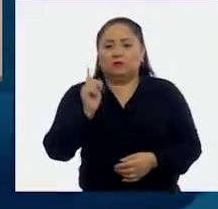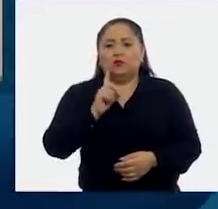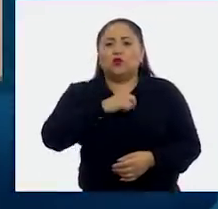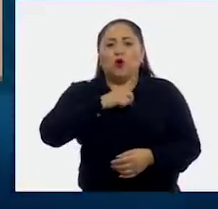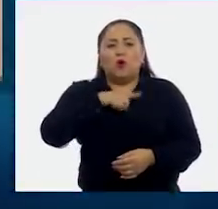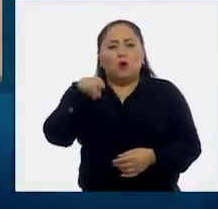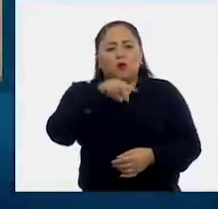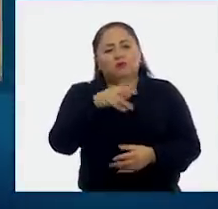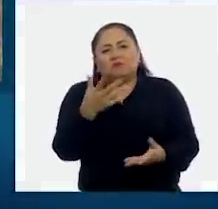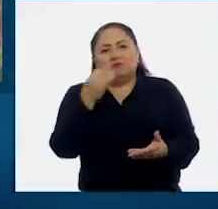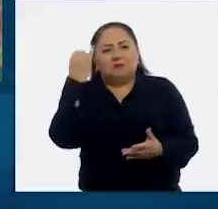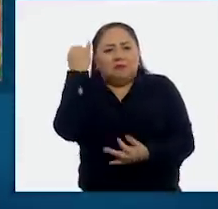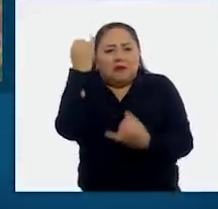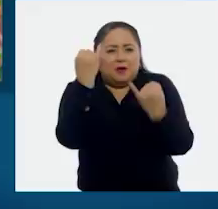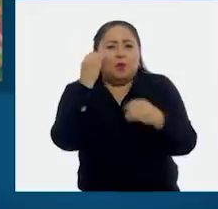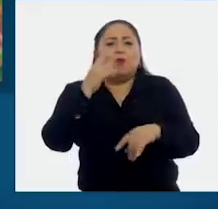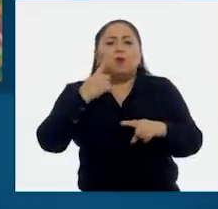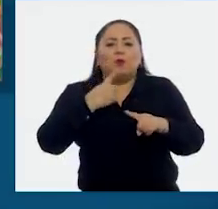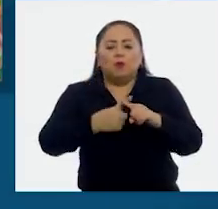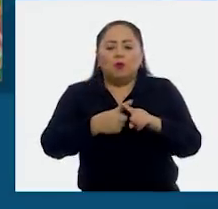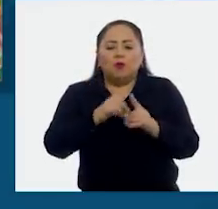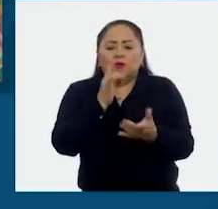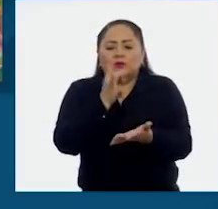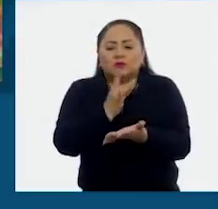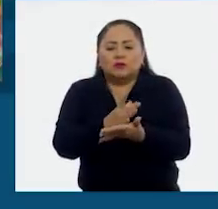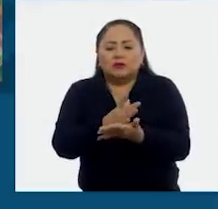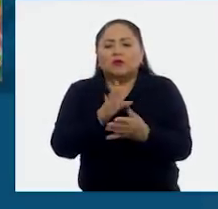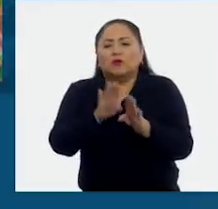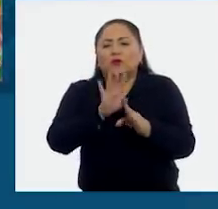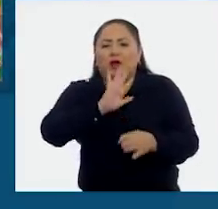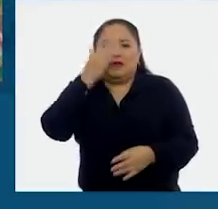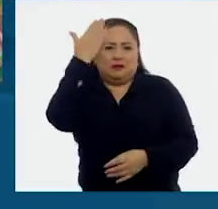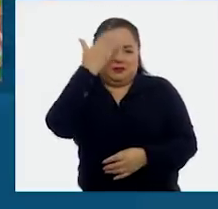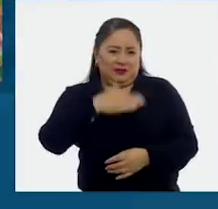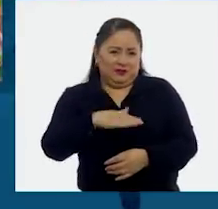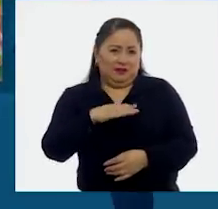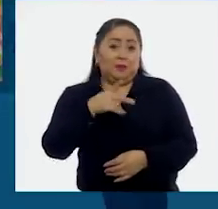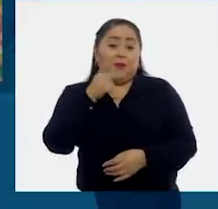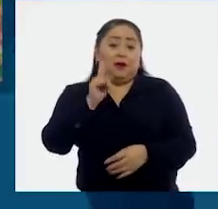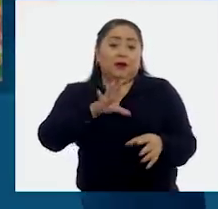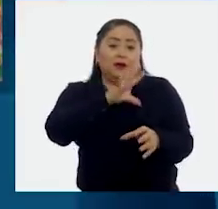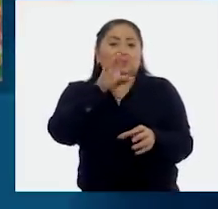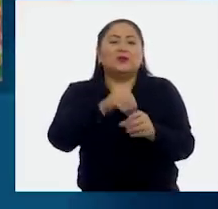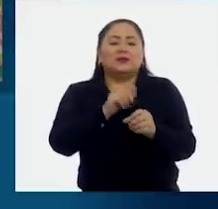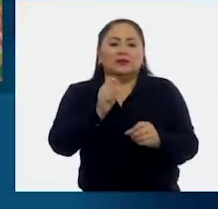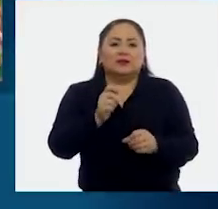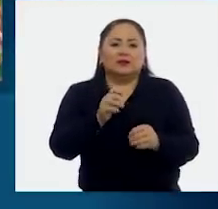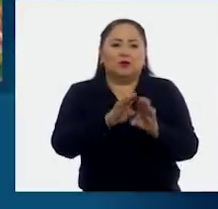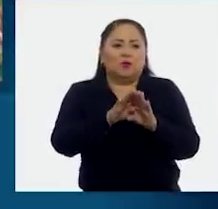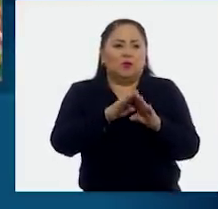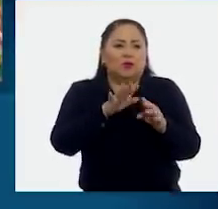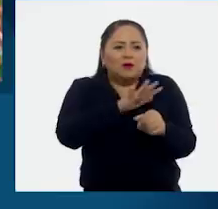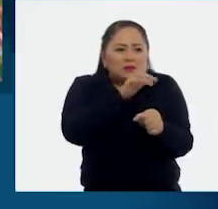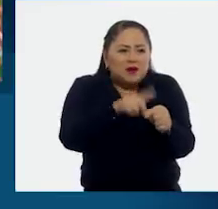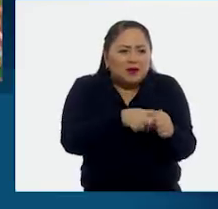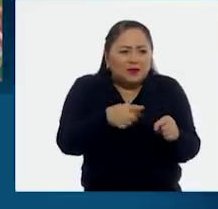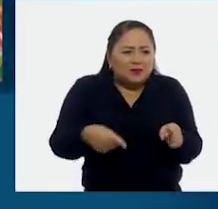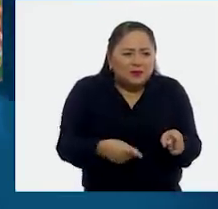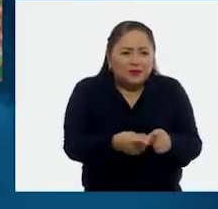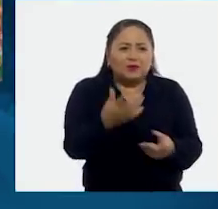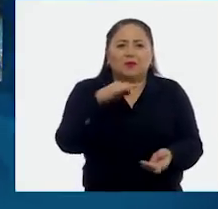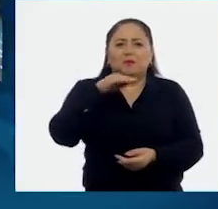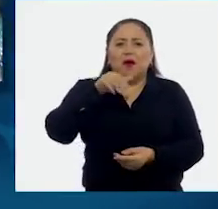Lo inferimos por los grupos que están bien conocidos que en general son, por ejemplo, los vertebrados,